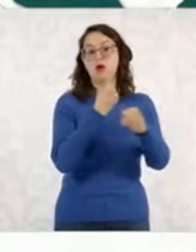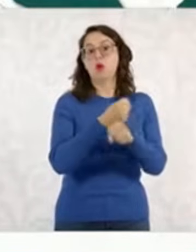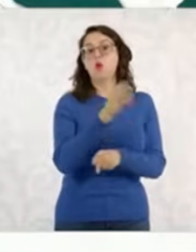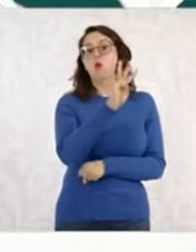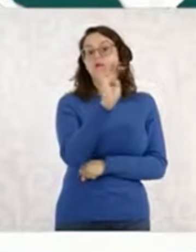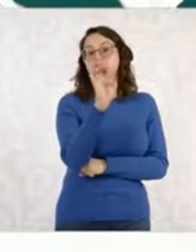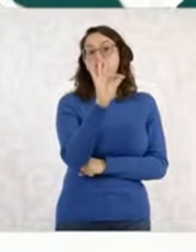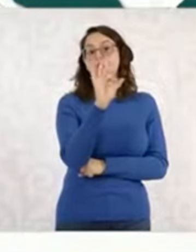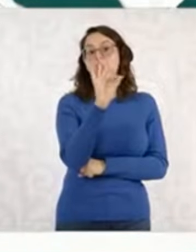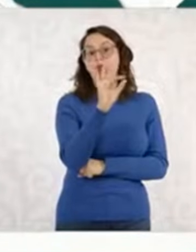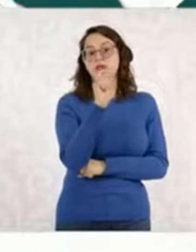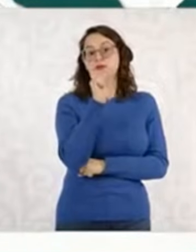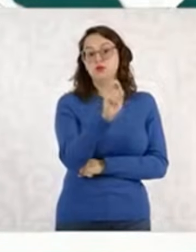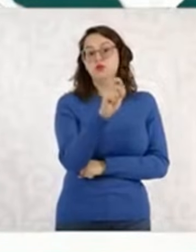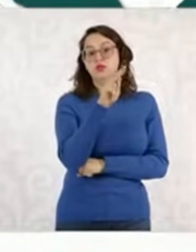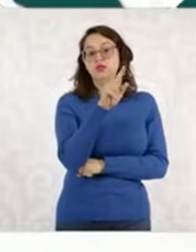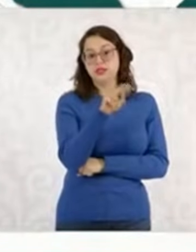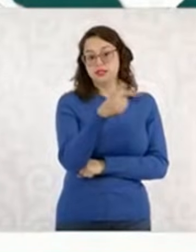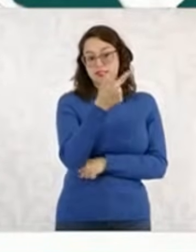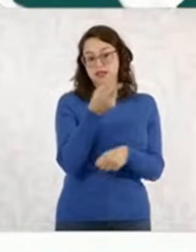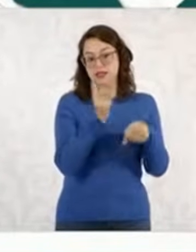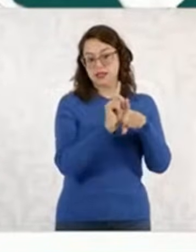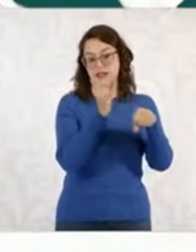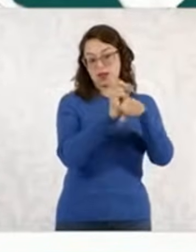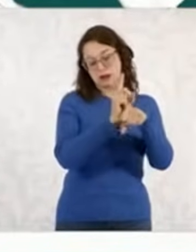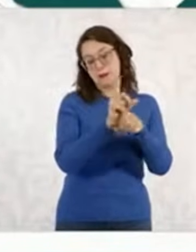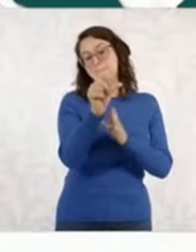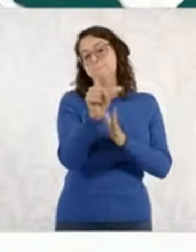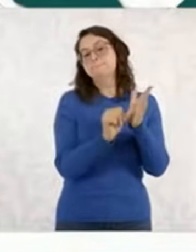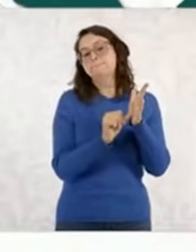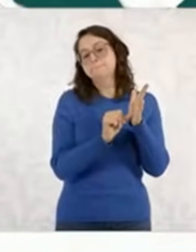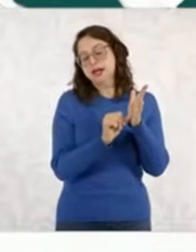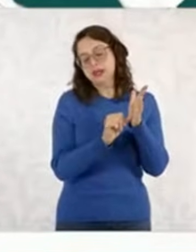440.87 pesos diarios o